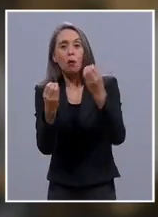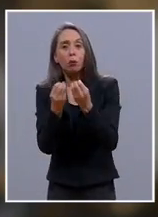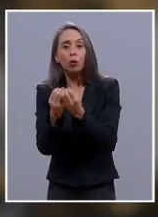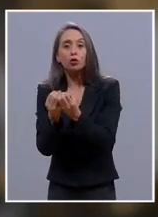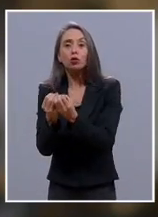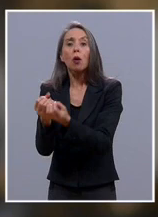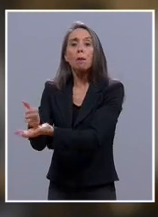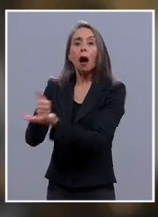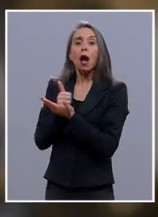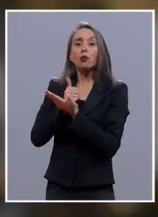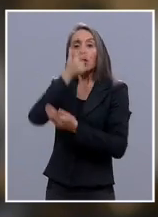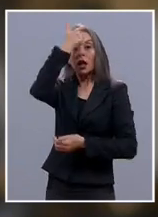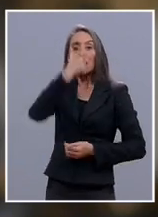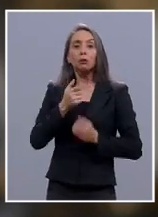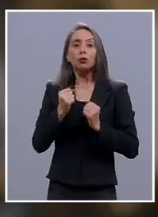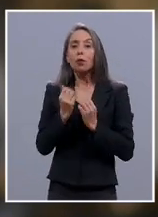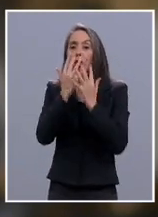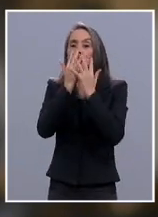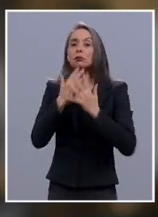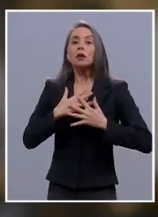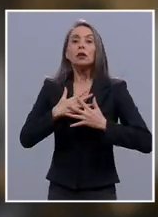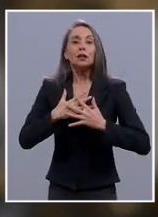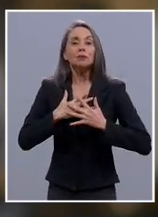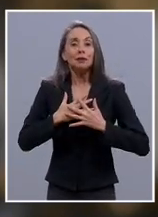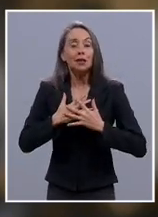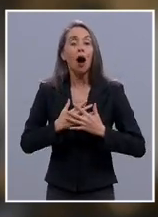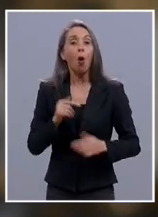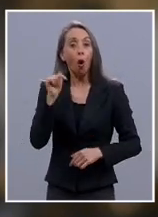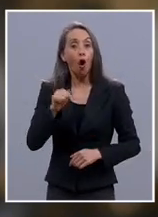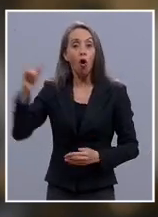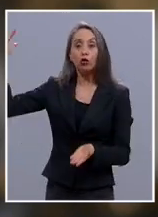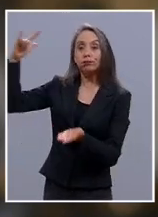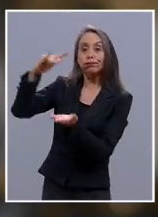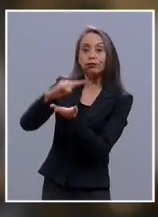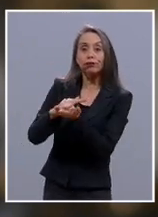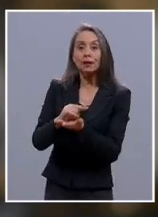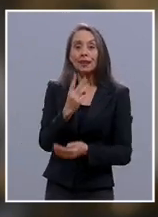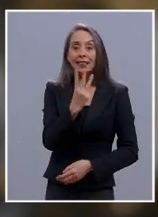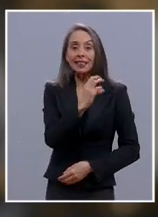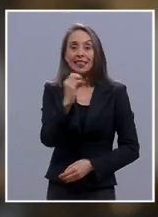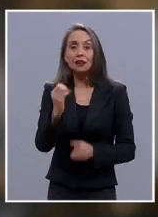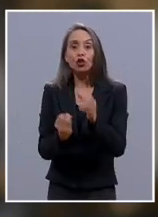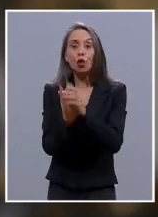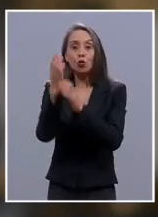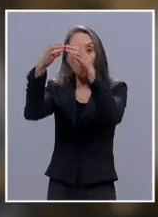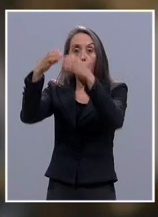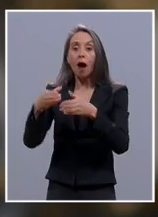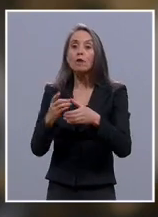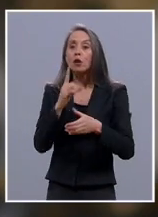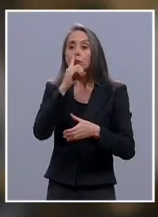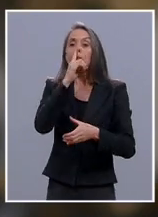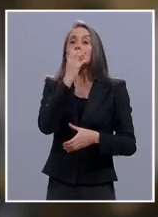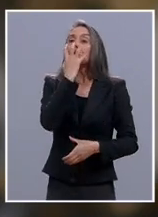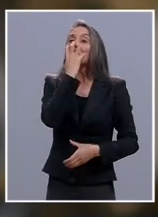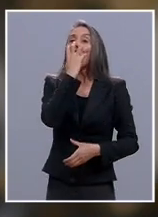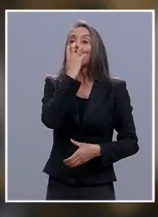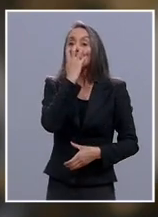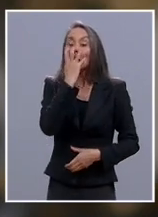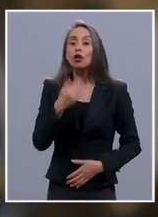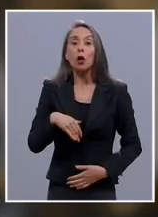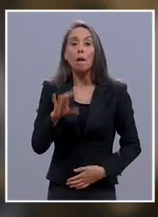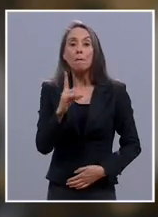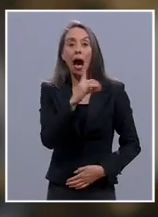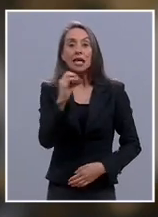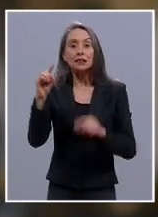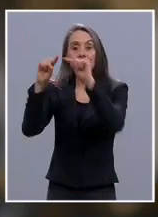asistida de hecho hoy llegaron a chile 300 equipos nuevos de oxigenoterapia y más de